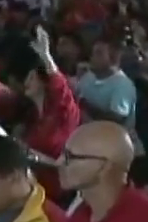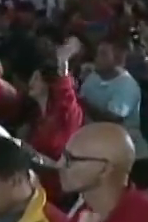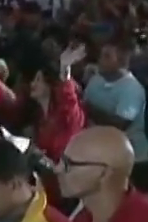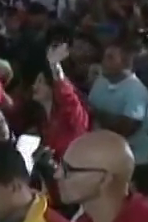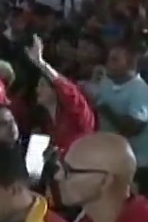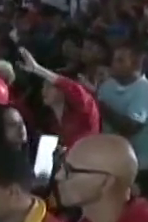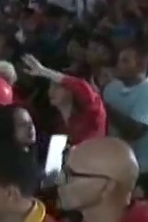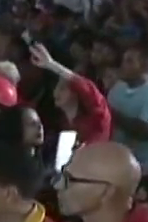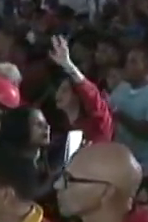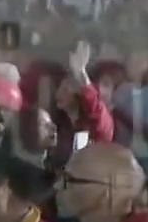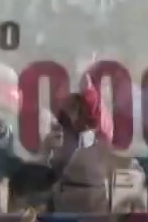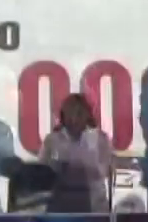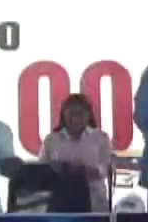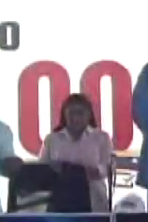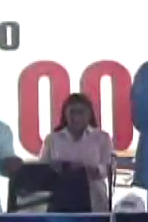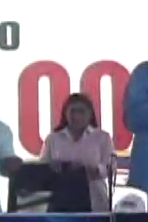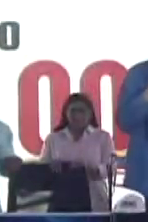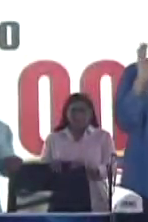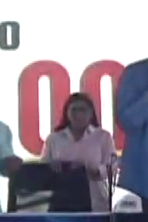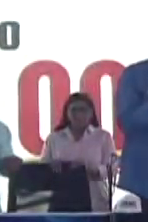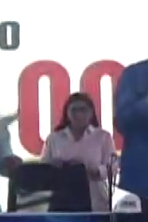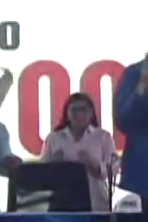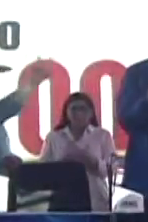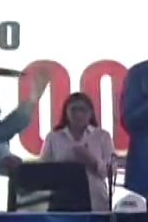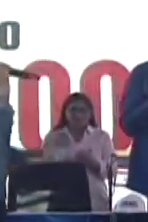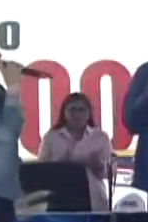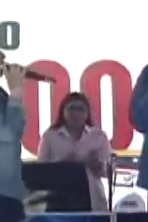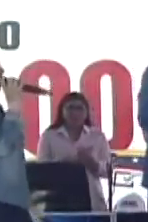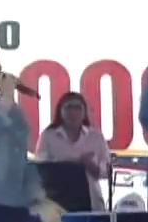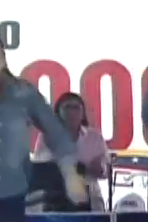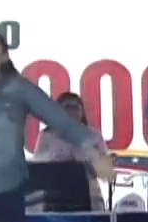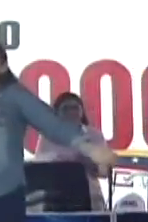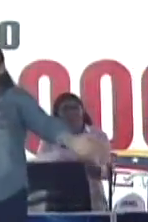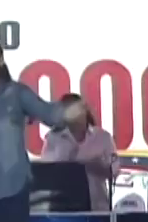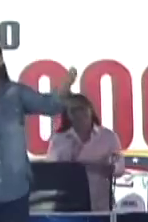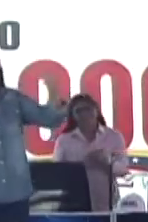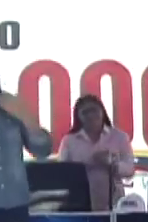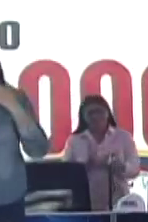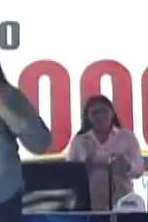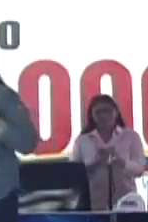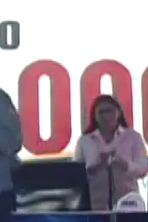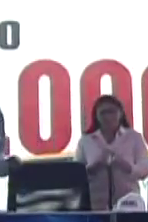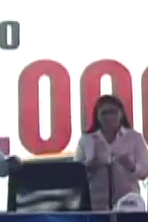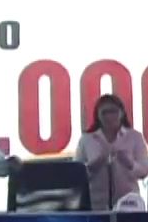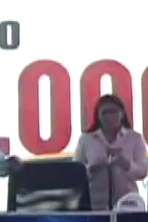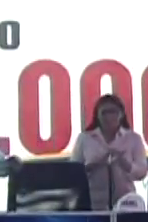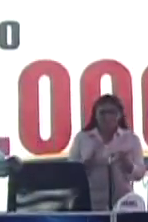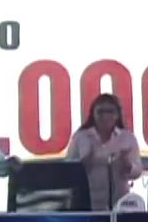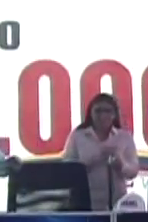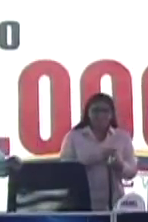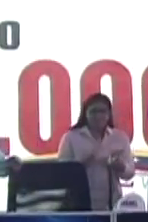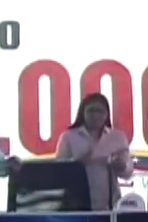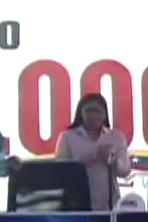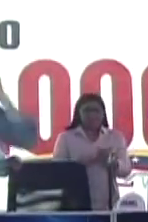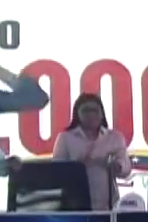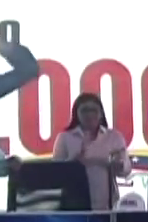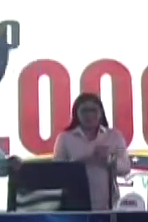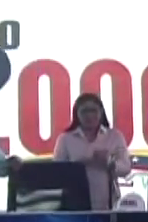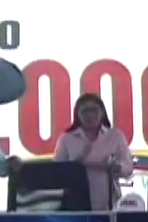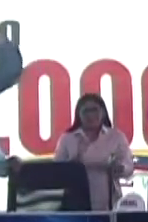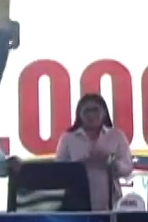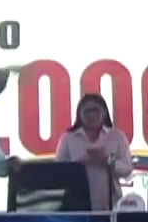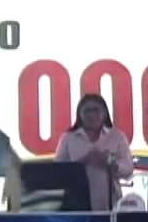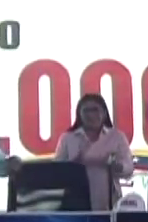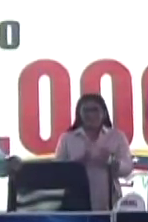o más. Siguiendo el legado del comandante, ayudando al pueblo, si vamos para adelante, con el buen vivir de cliente consciente, la misión vivienda,